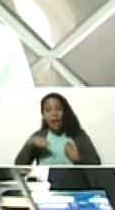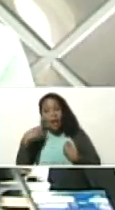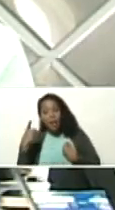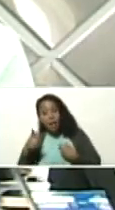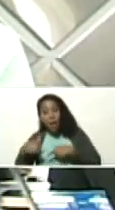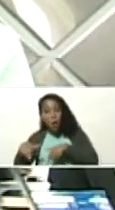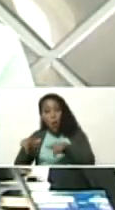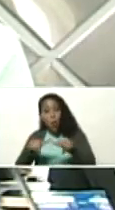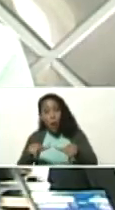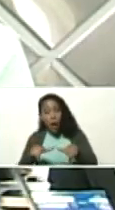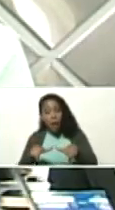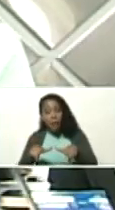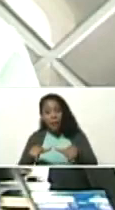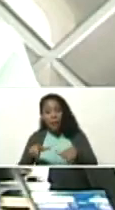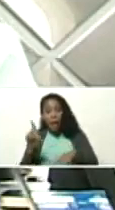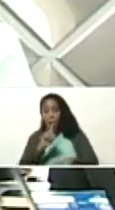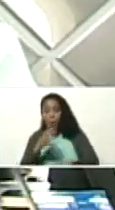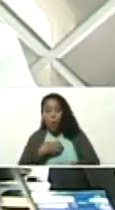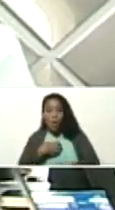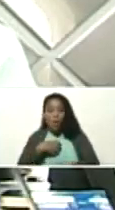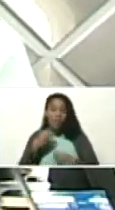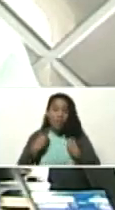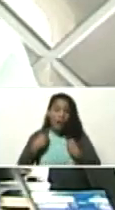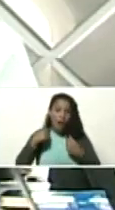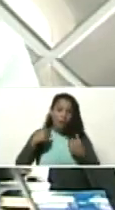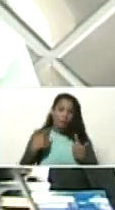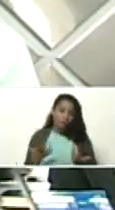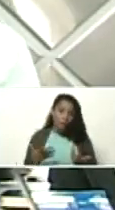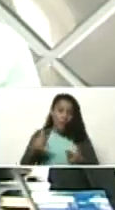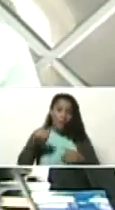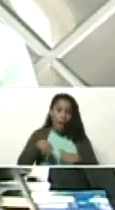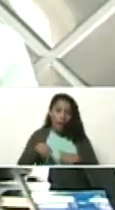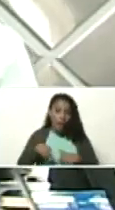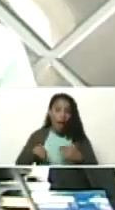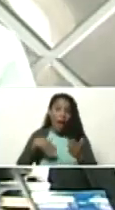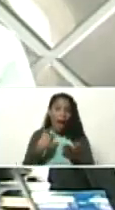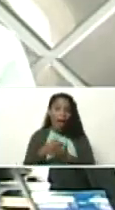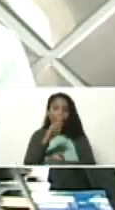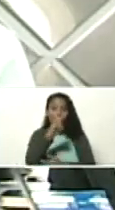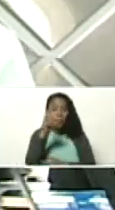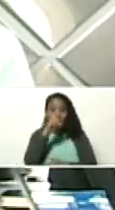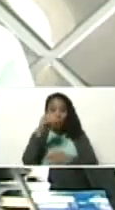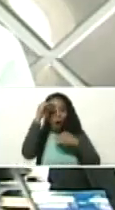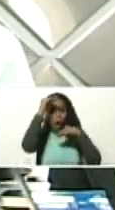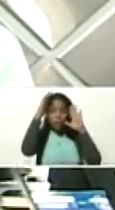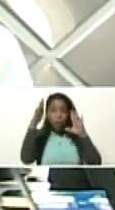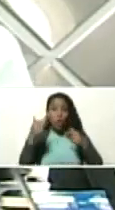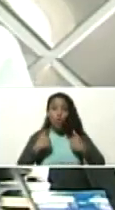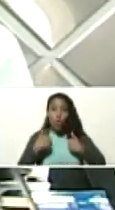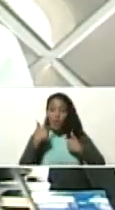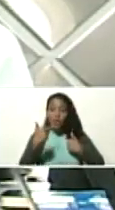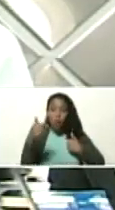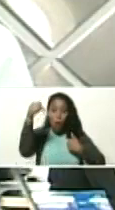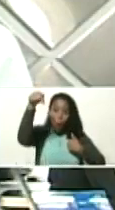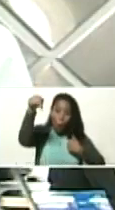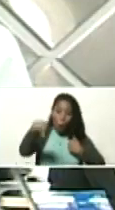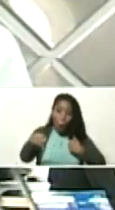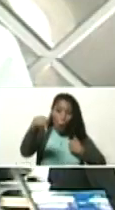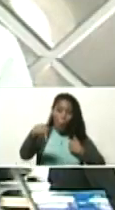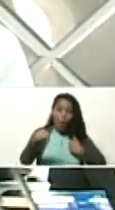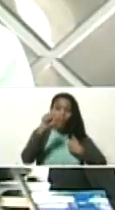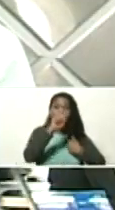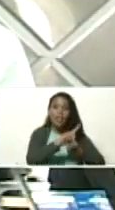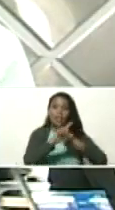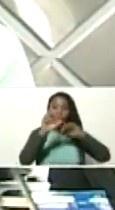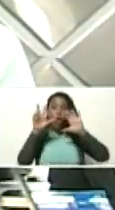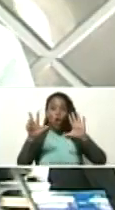urbanas de aquí a 20 años. Atención, lo estoy diciendo hoy,